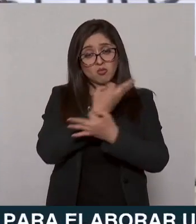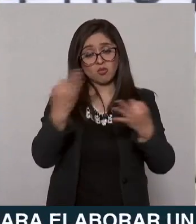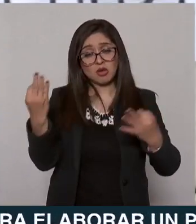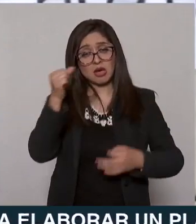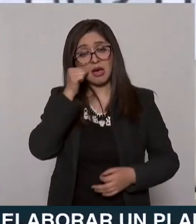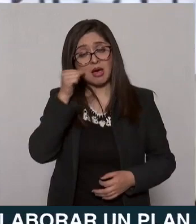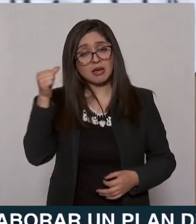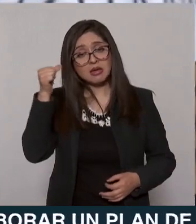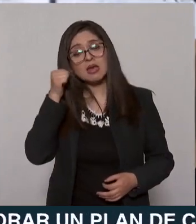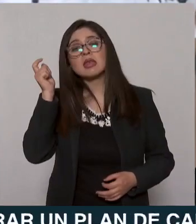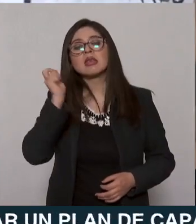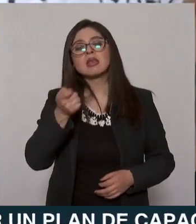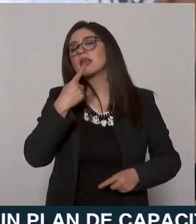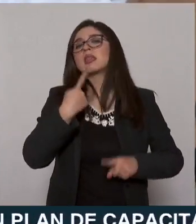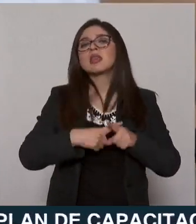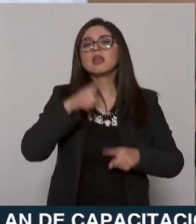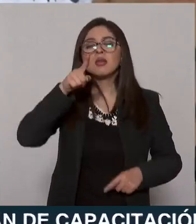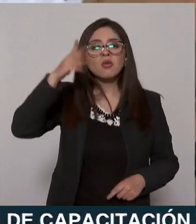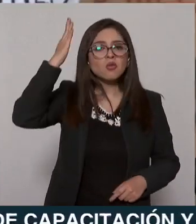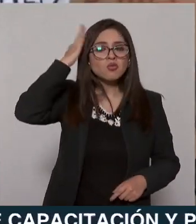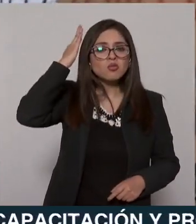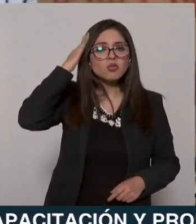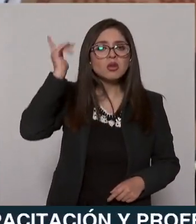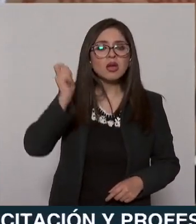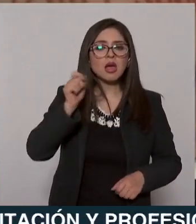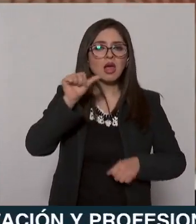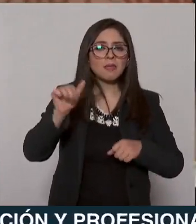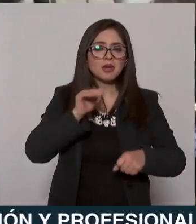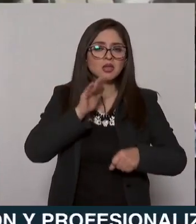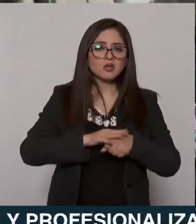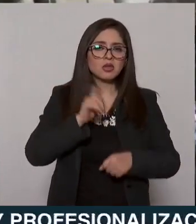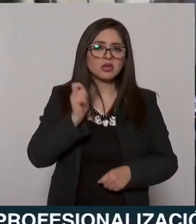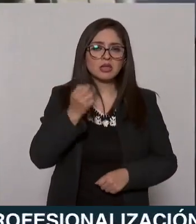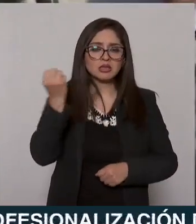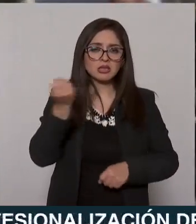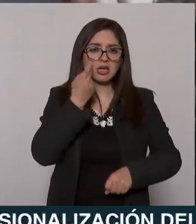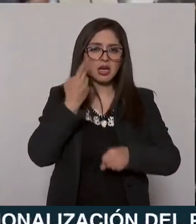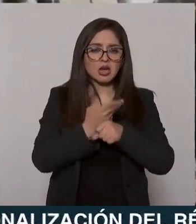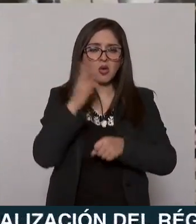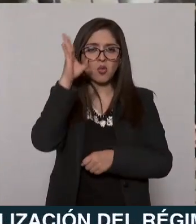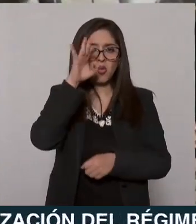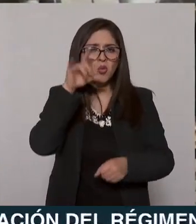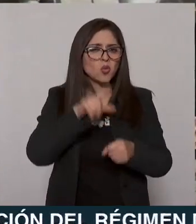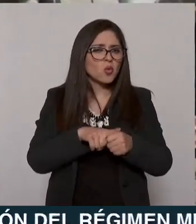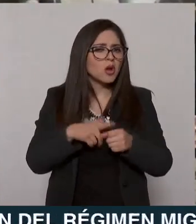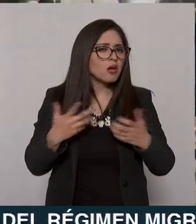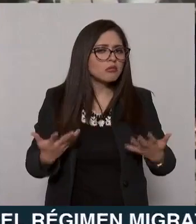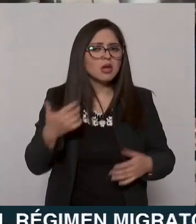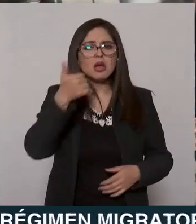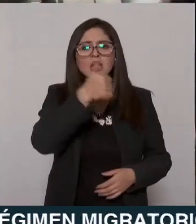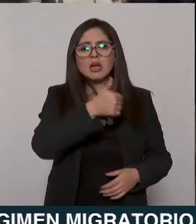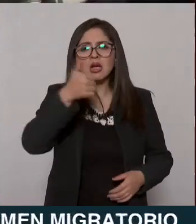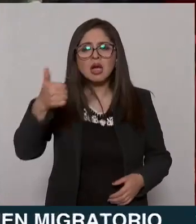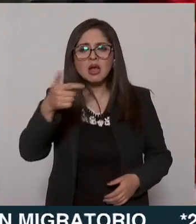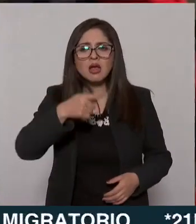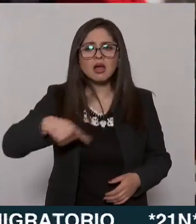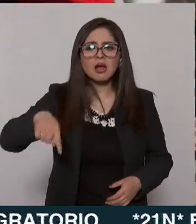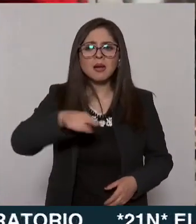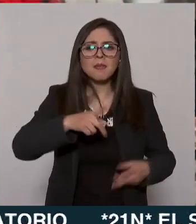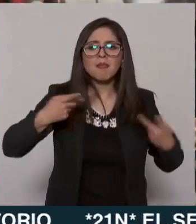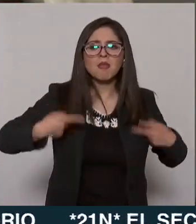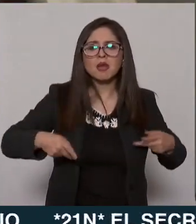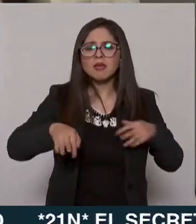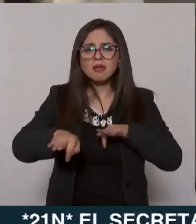mañana por el titular de la unidad de administración de la Secretaría de Cultura a todos y cada uno de los